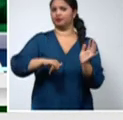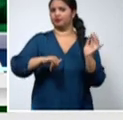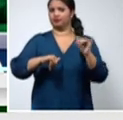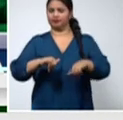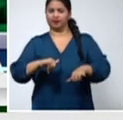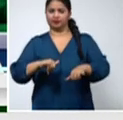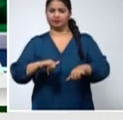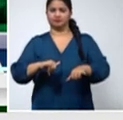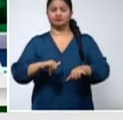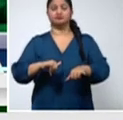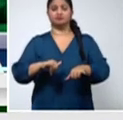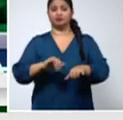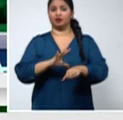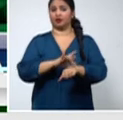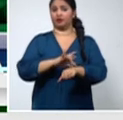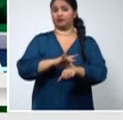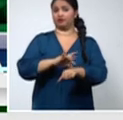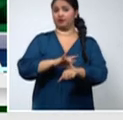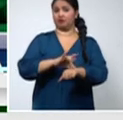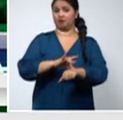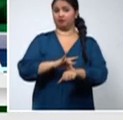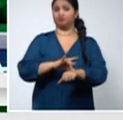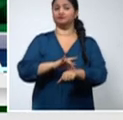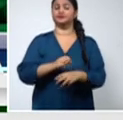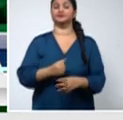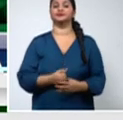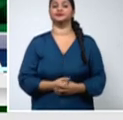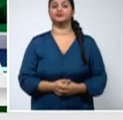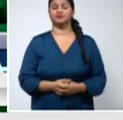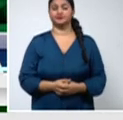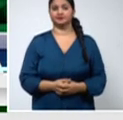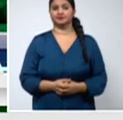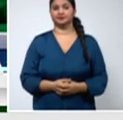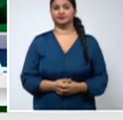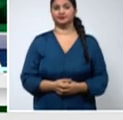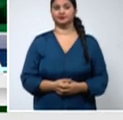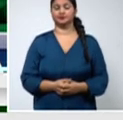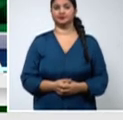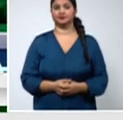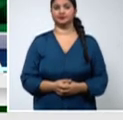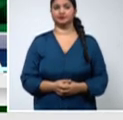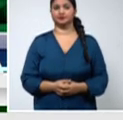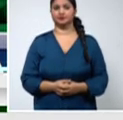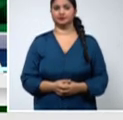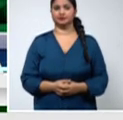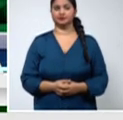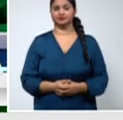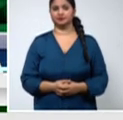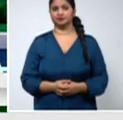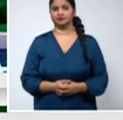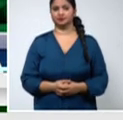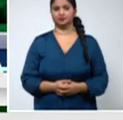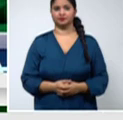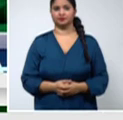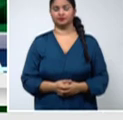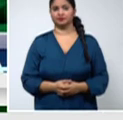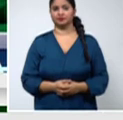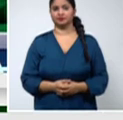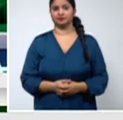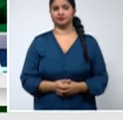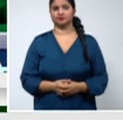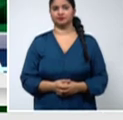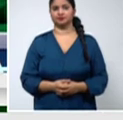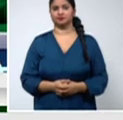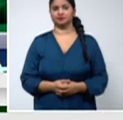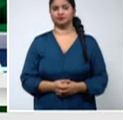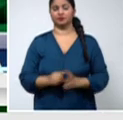natural tienen la fuente de infección en el extranjero. Y ya con este comportamiento se